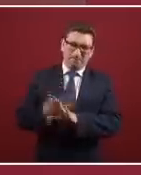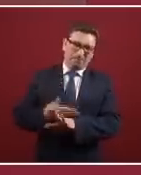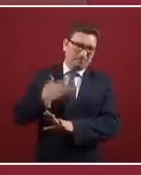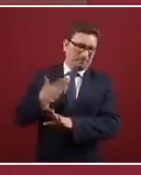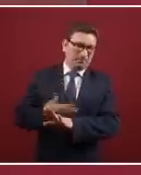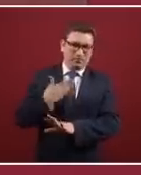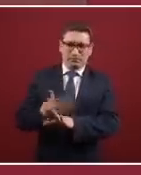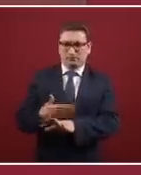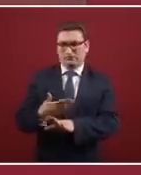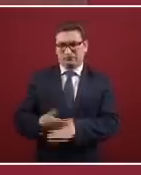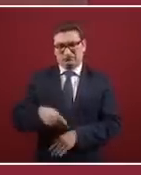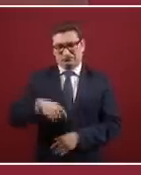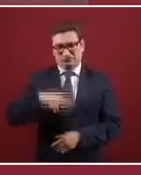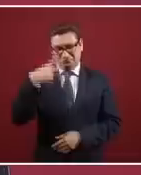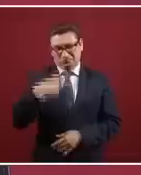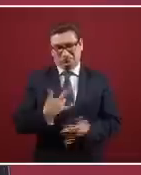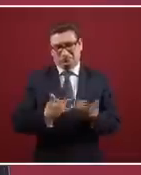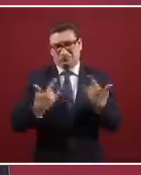en la historia de México.